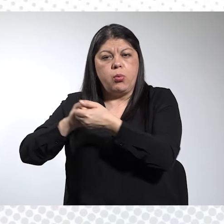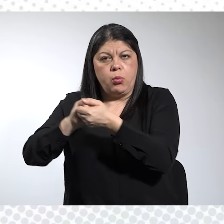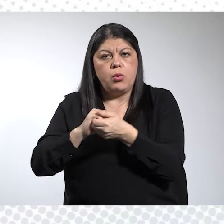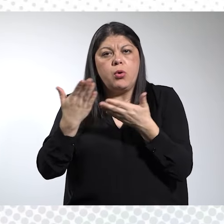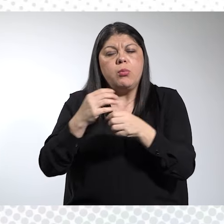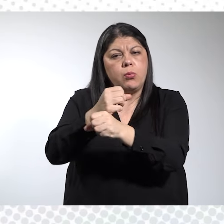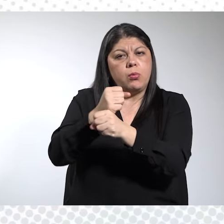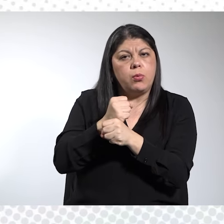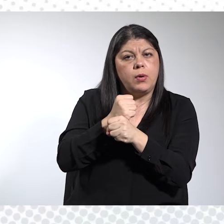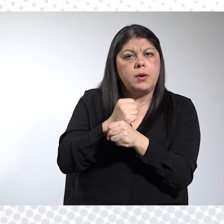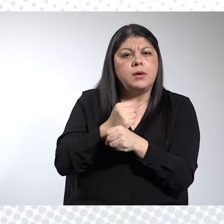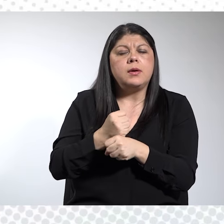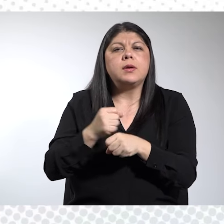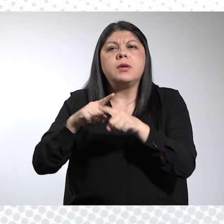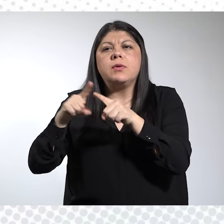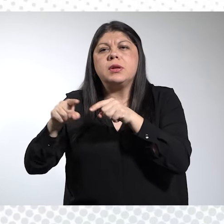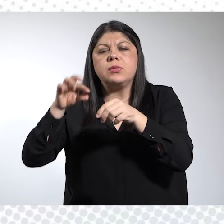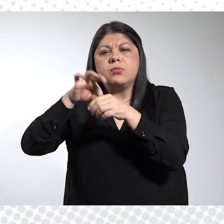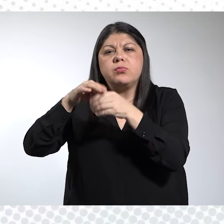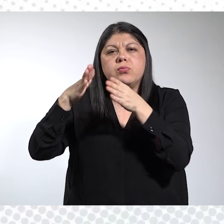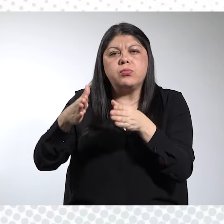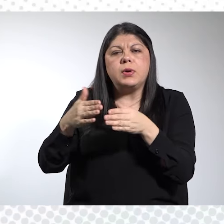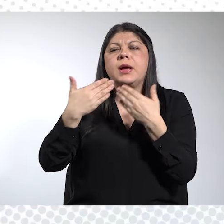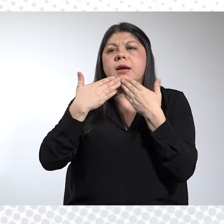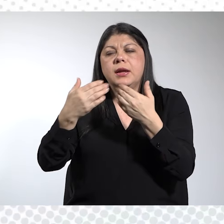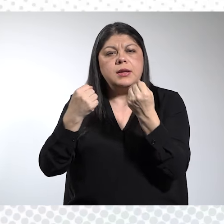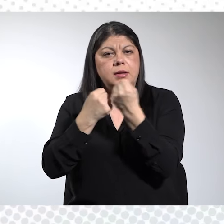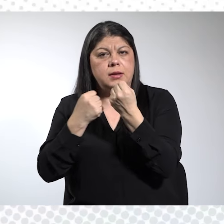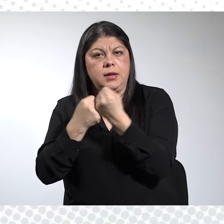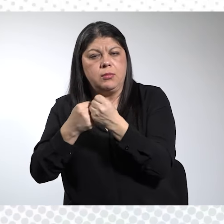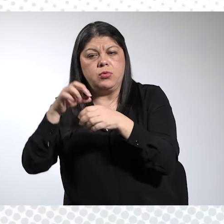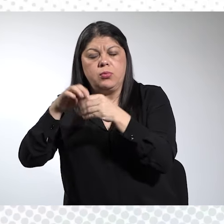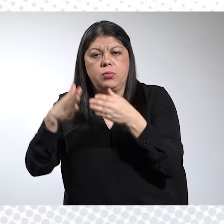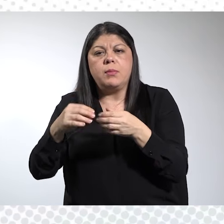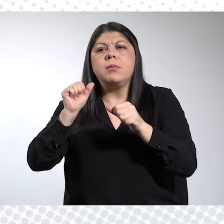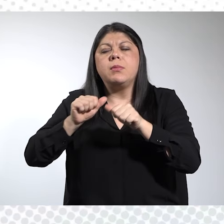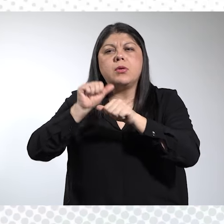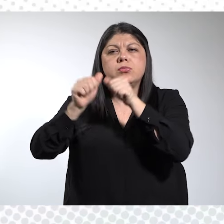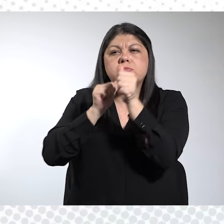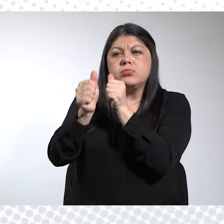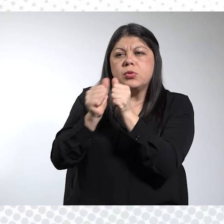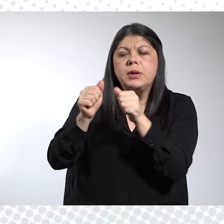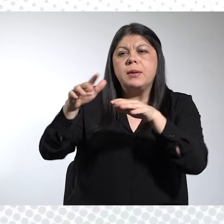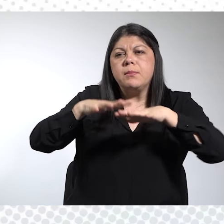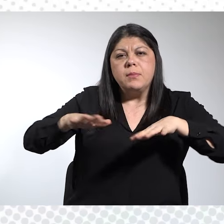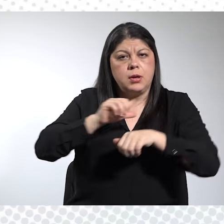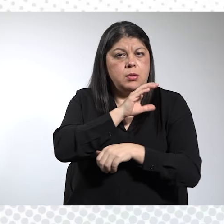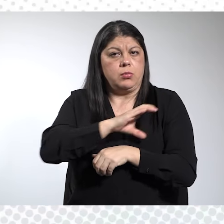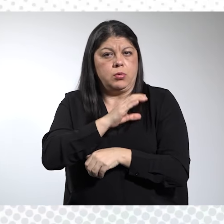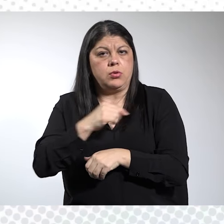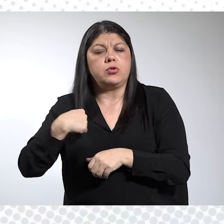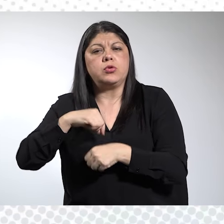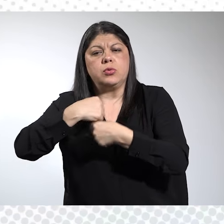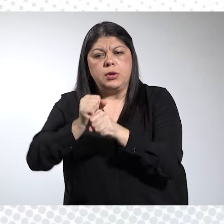nosotros la garantizamos únicamente protegiendo a nuestros agricultores con las mismas condiciones para que puedan competir en las mismas condiciones y